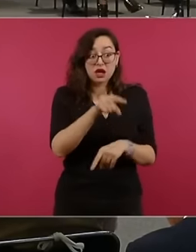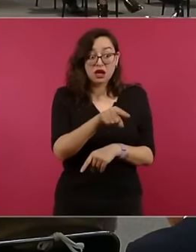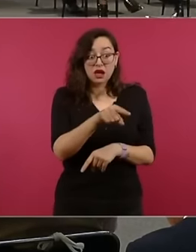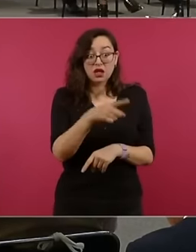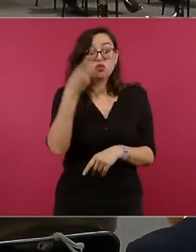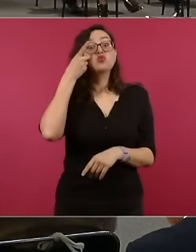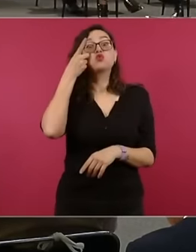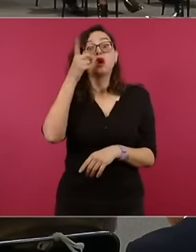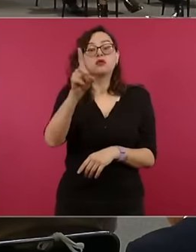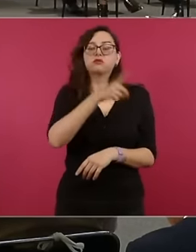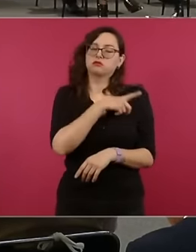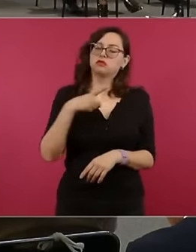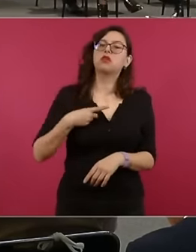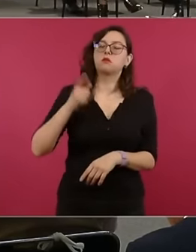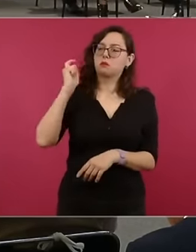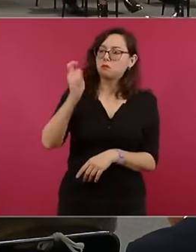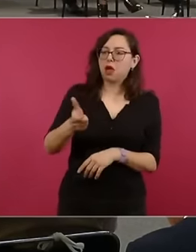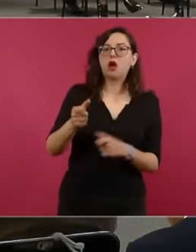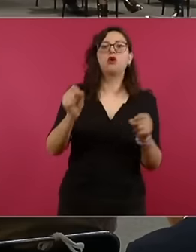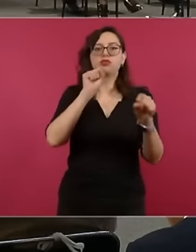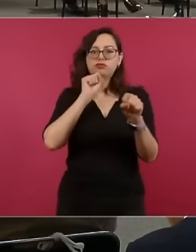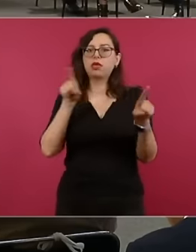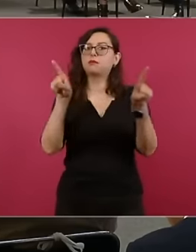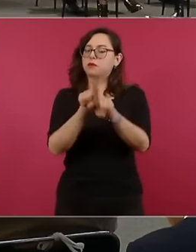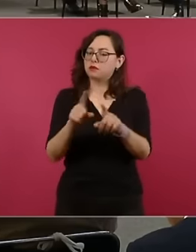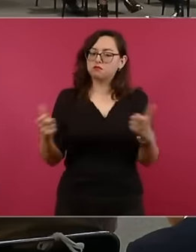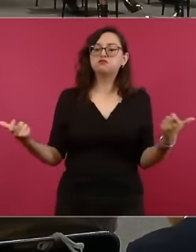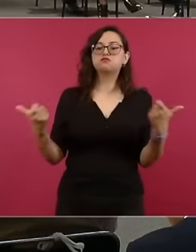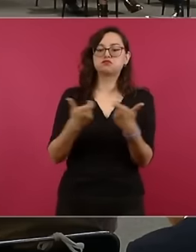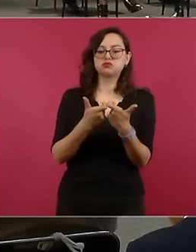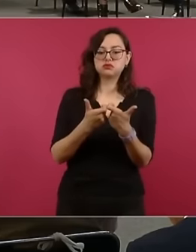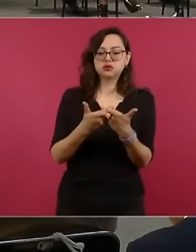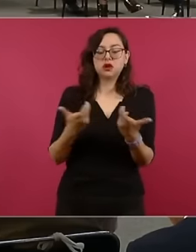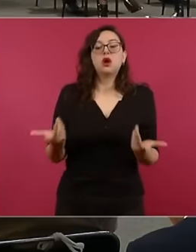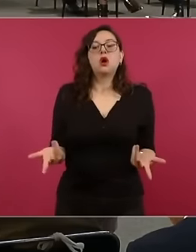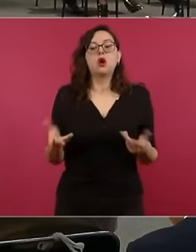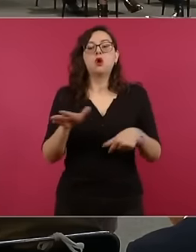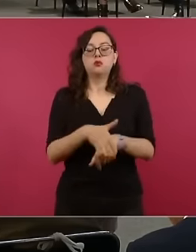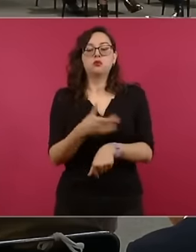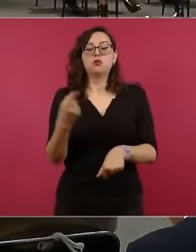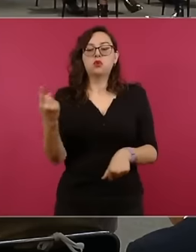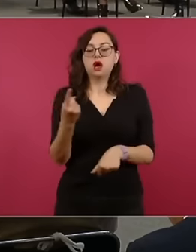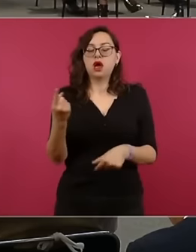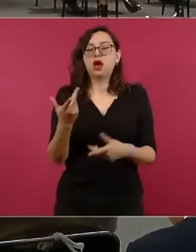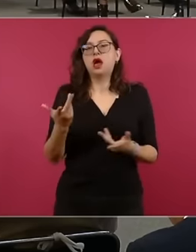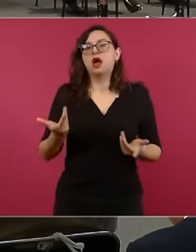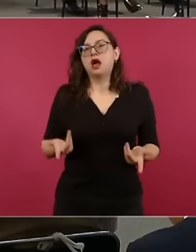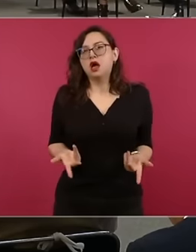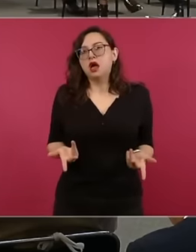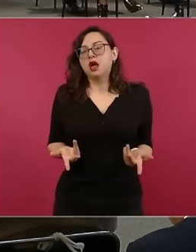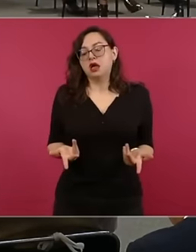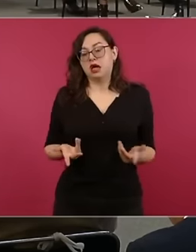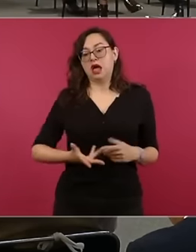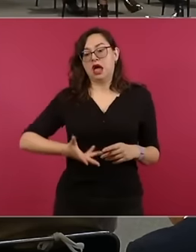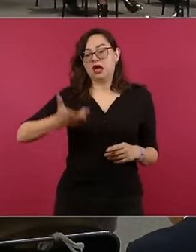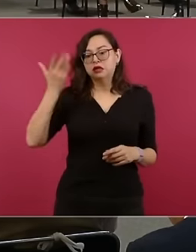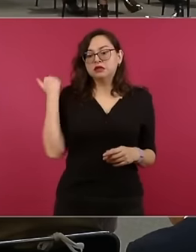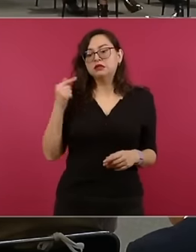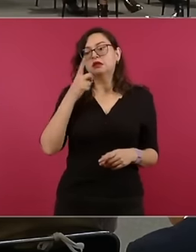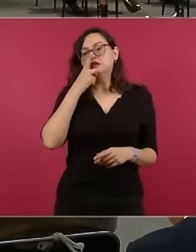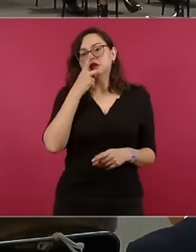lo tienen que hacer. Y se ha ido simplificando, porque también se generaba esta idea de que era un mecanismo